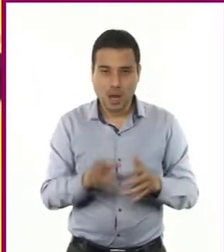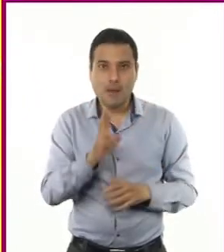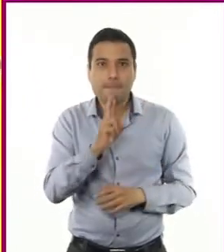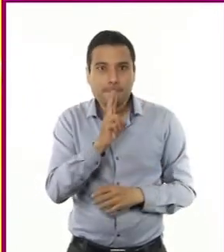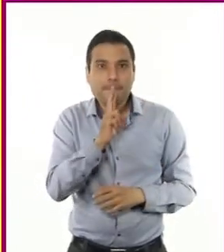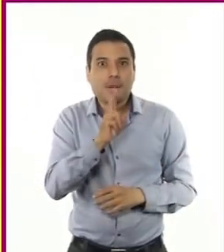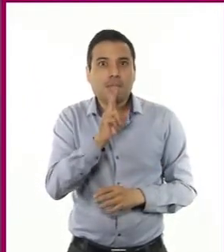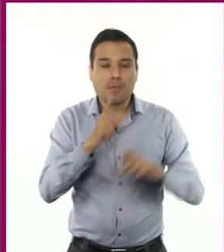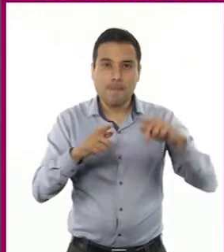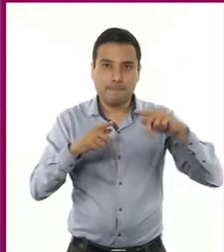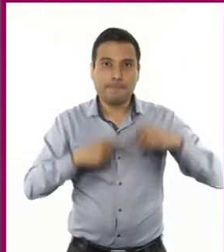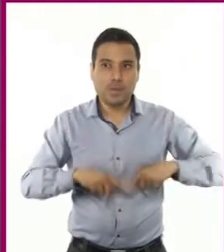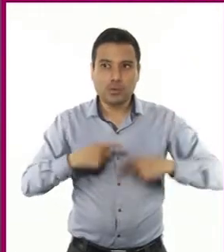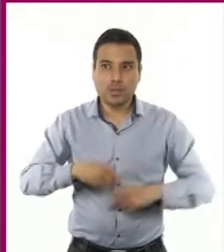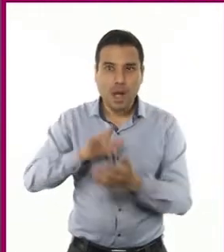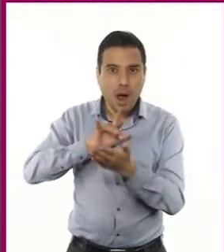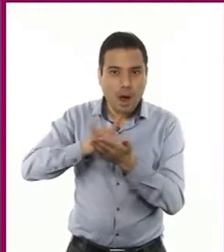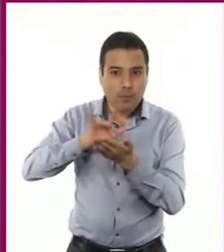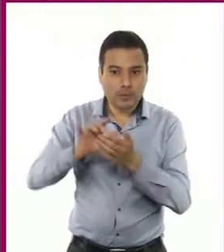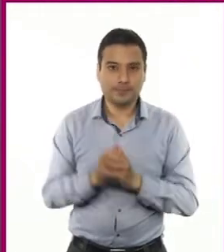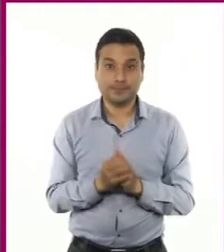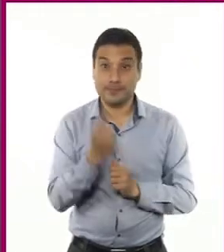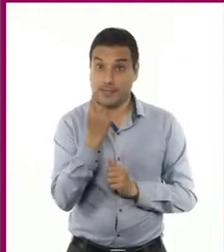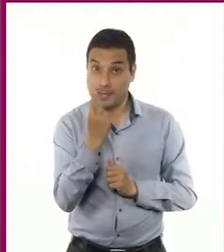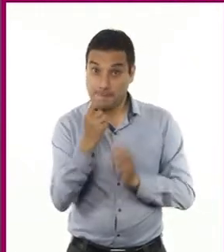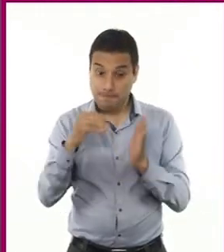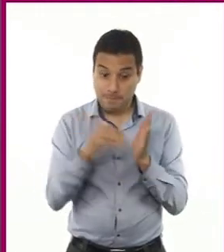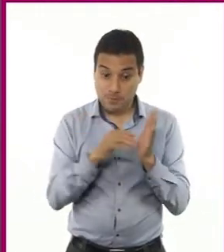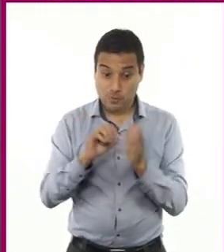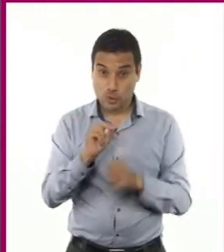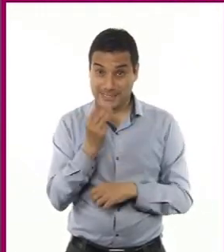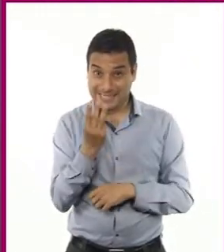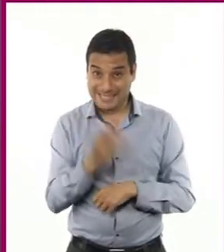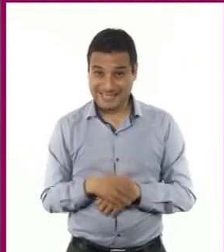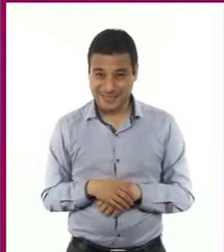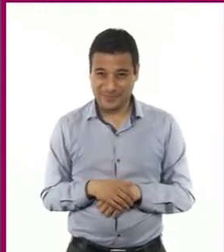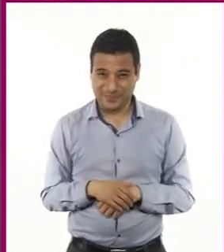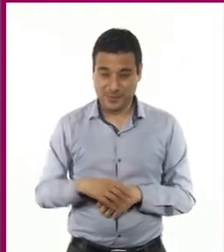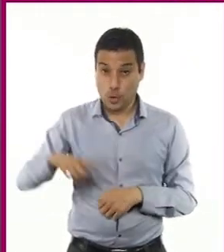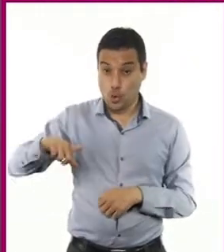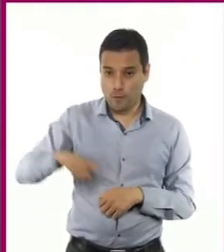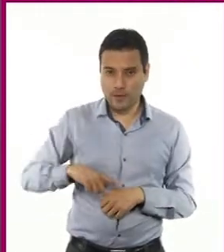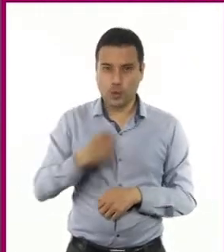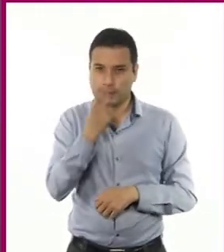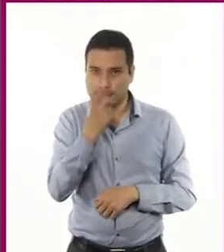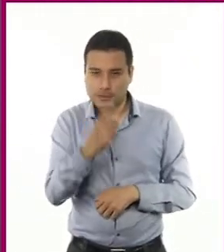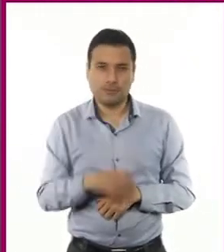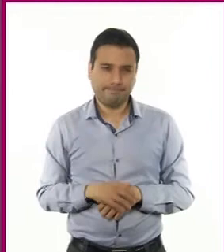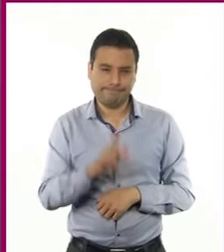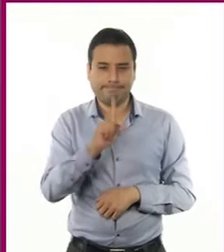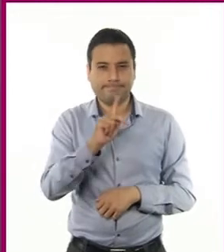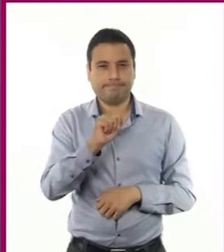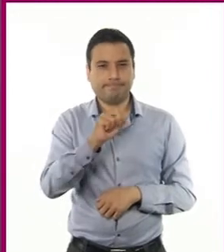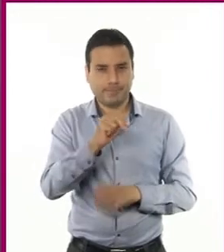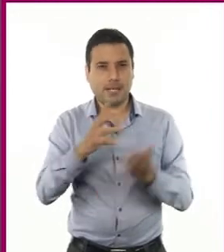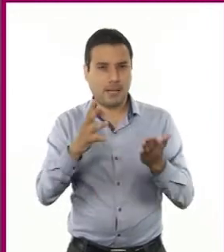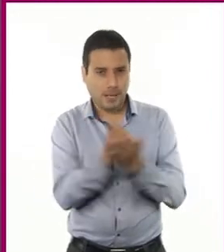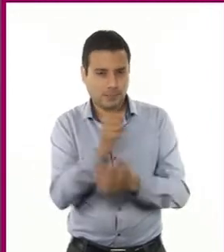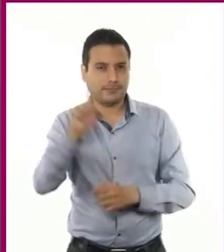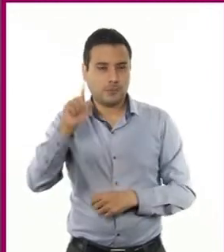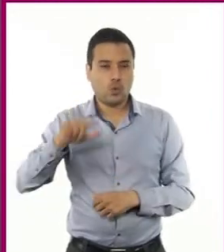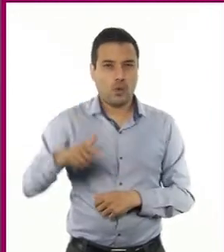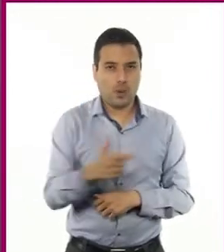favorables. Mientras que en 1983 el régimen reconoce los triunfos del Partido Acción Nacional en